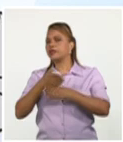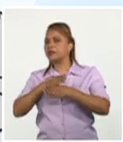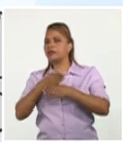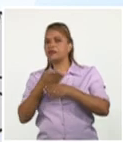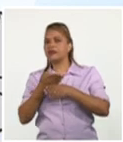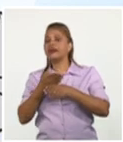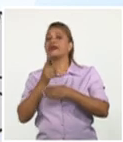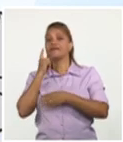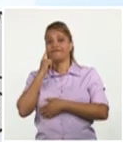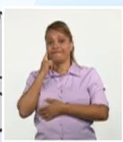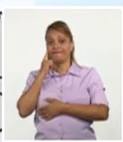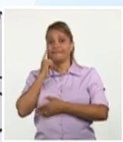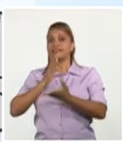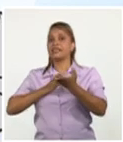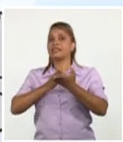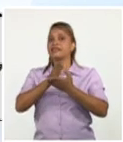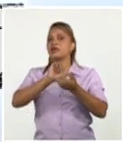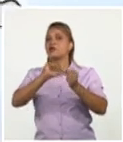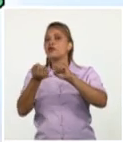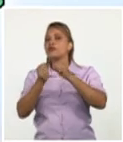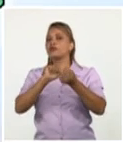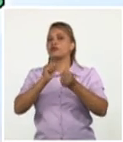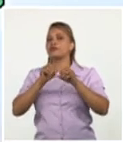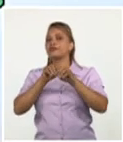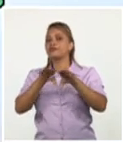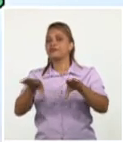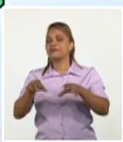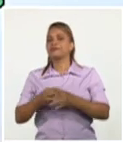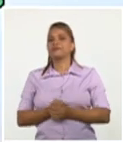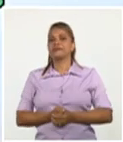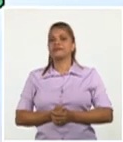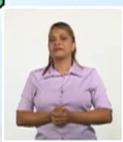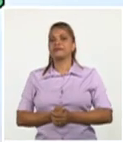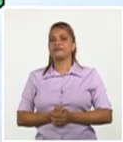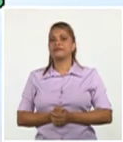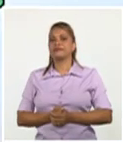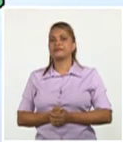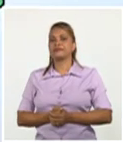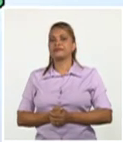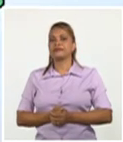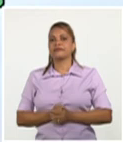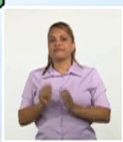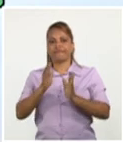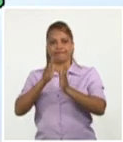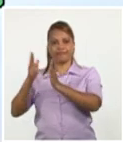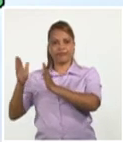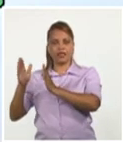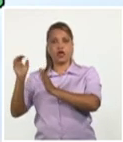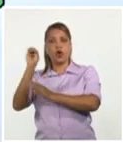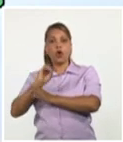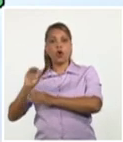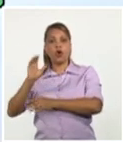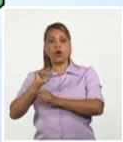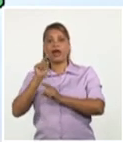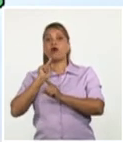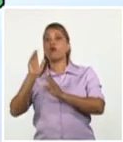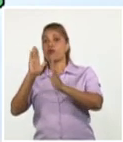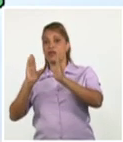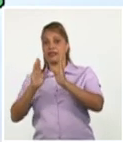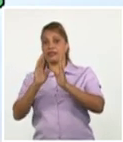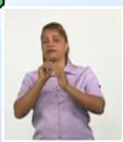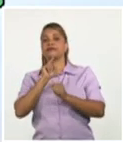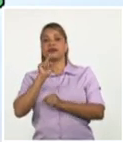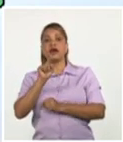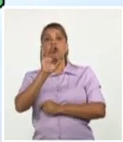mantienen un control de la pandemia. El Oriente con un total de 80 casos